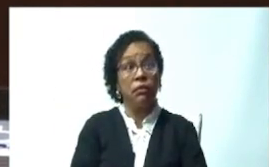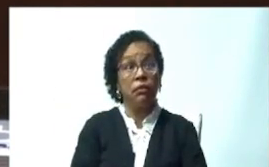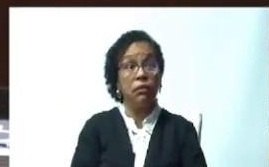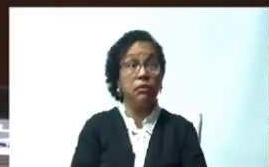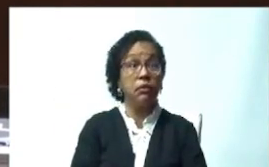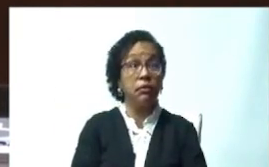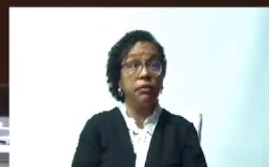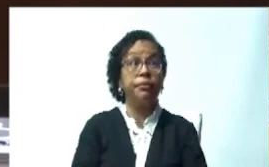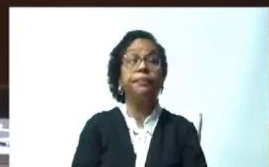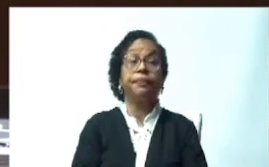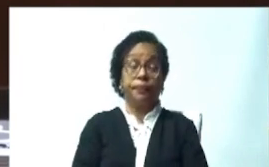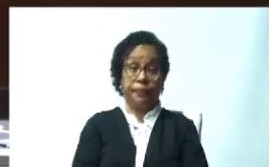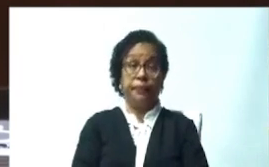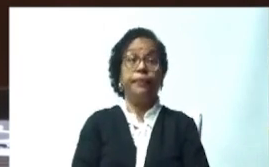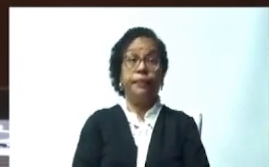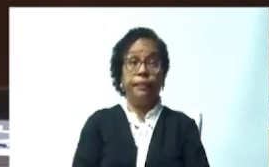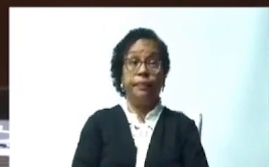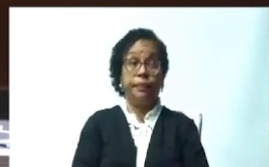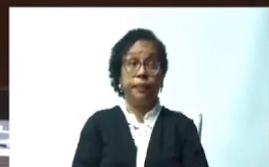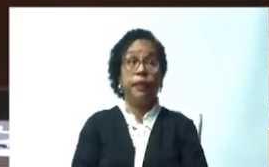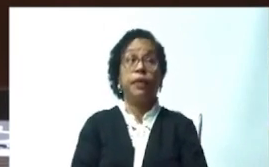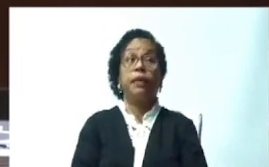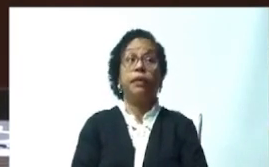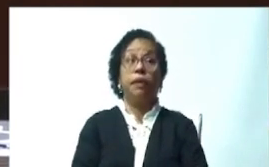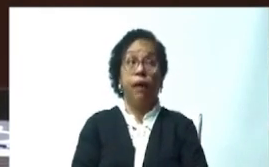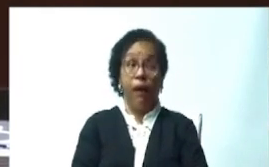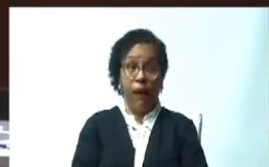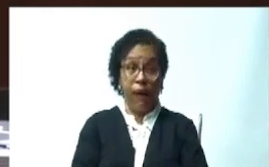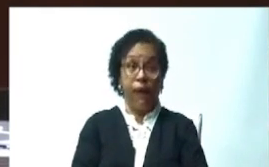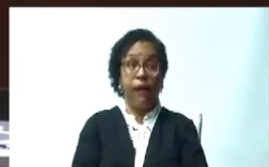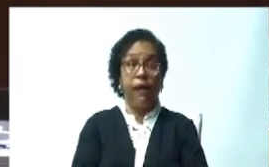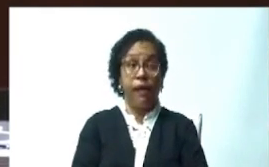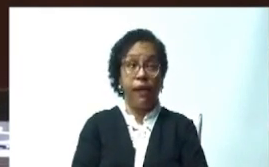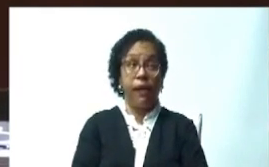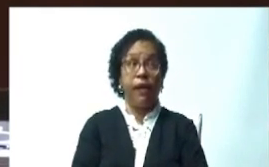Bien. Entonces, con las